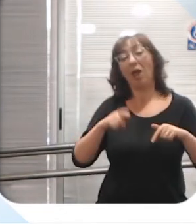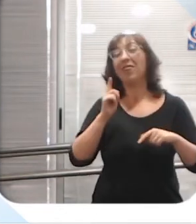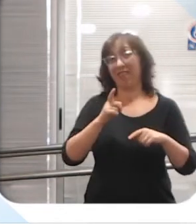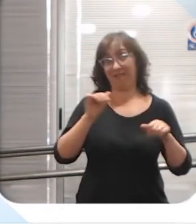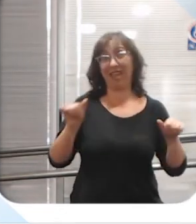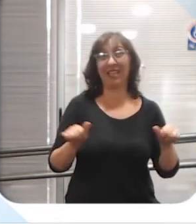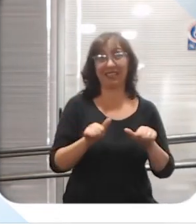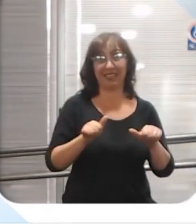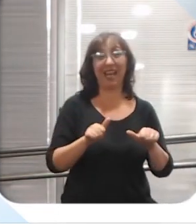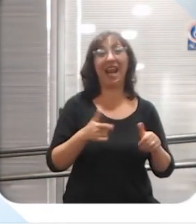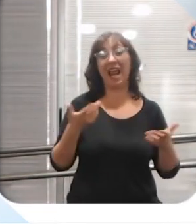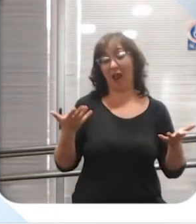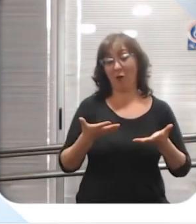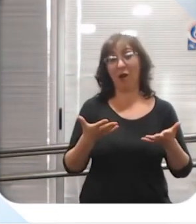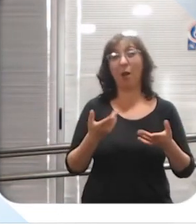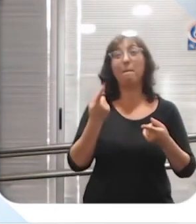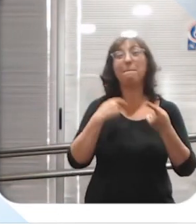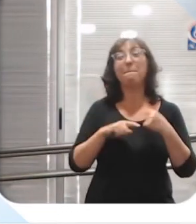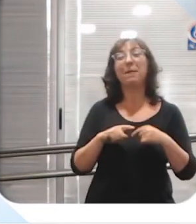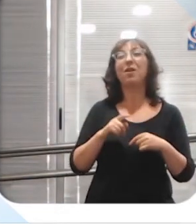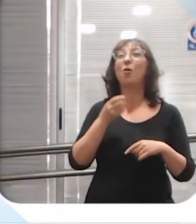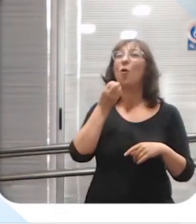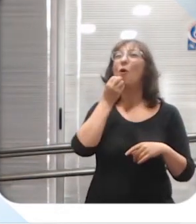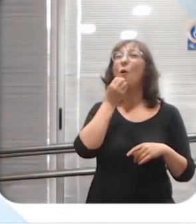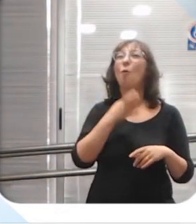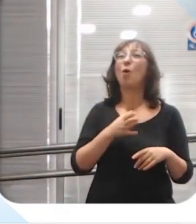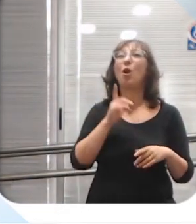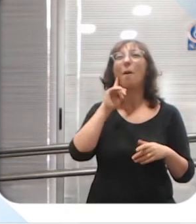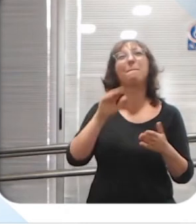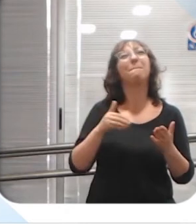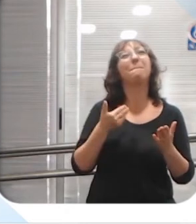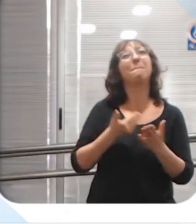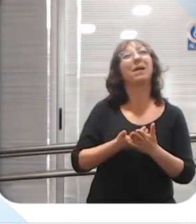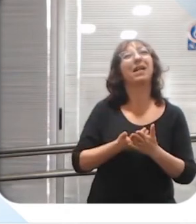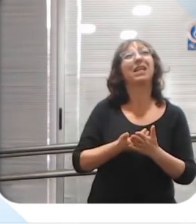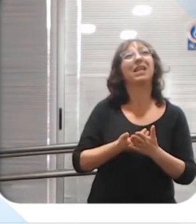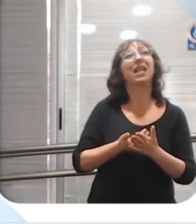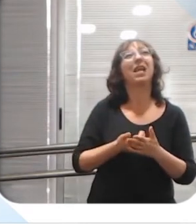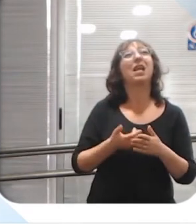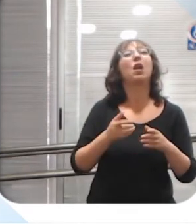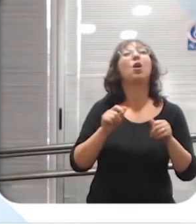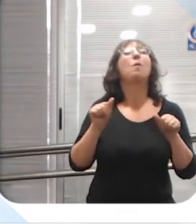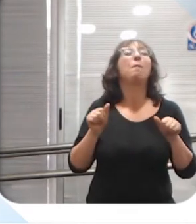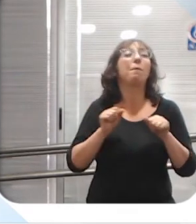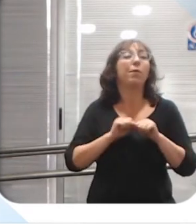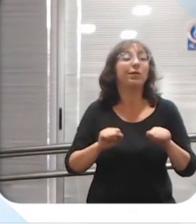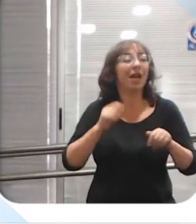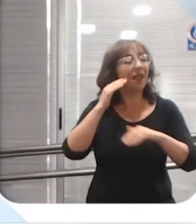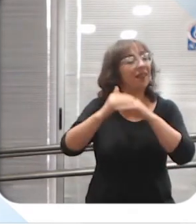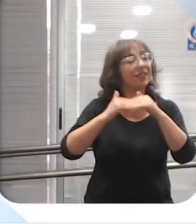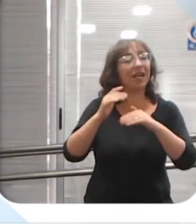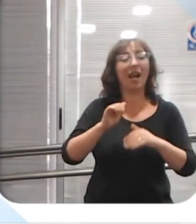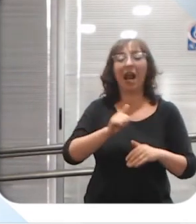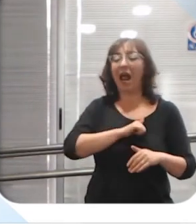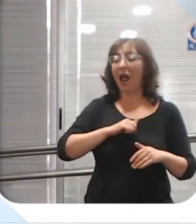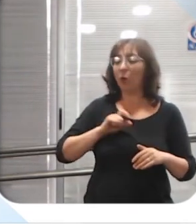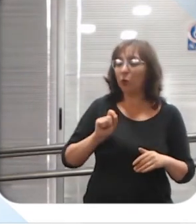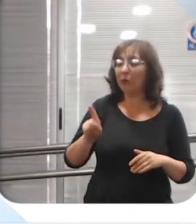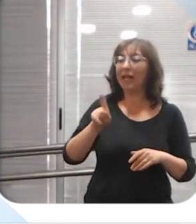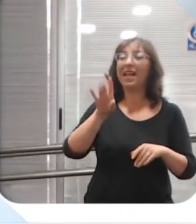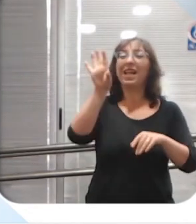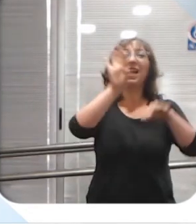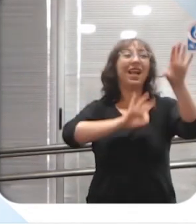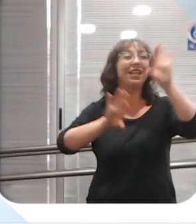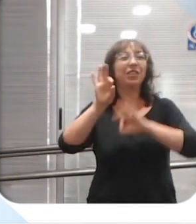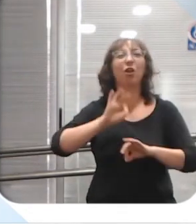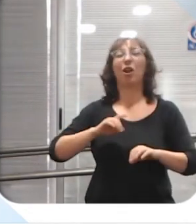con las personas que están a esta altura, pero sería bueno que nos pudiéramos plantear que las posibilidades de desarrollar la autonomía, las elecciones,